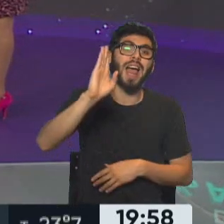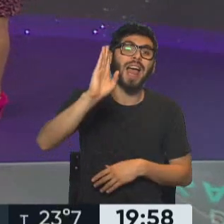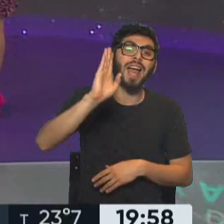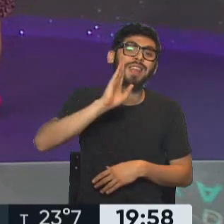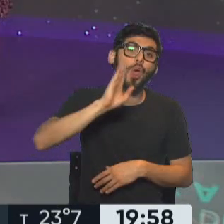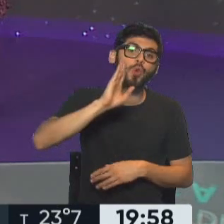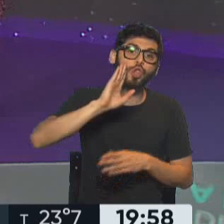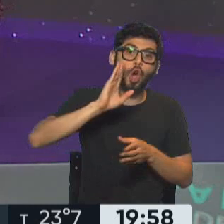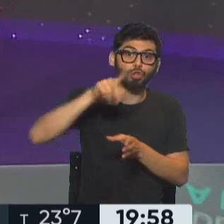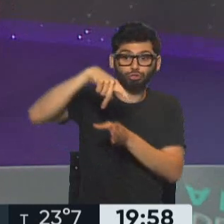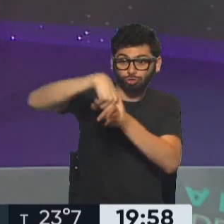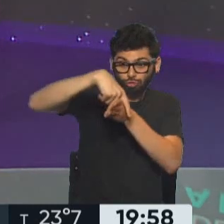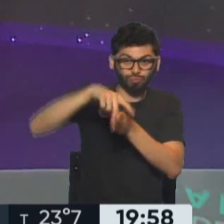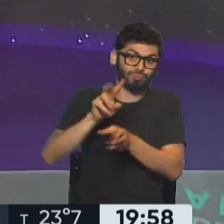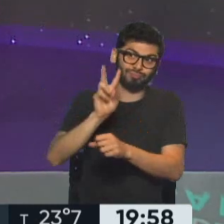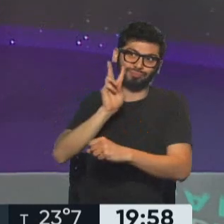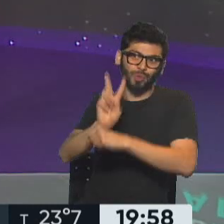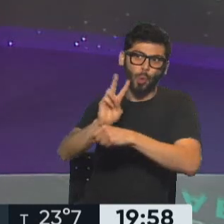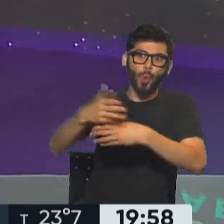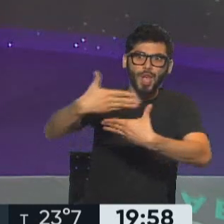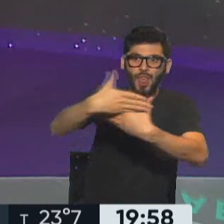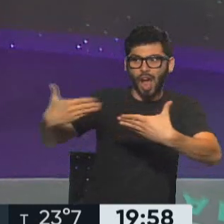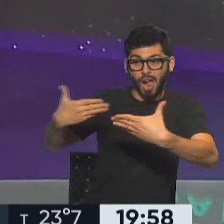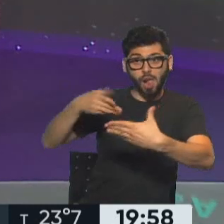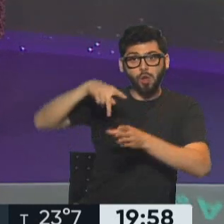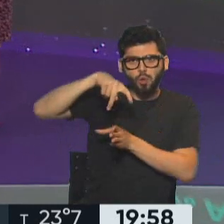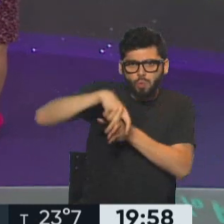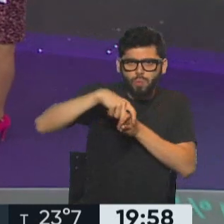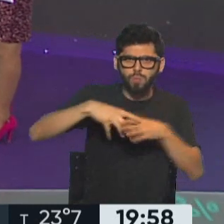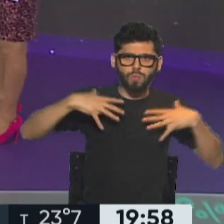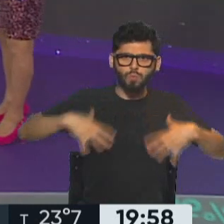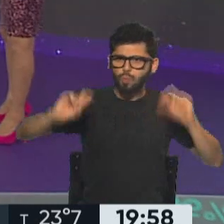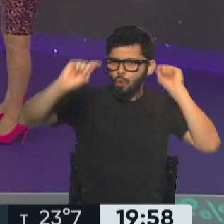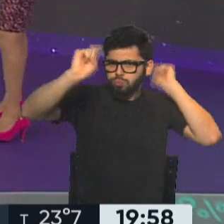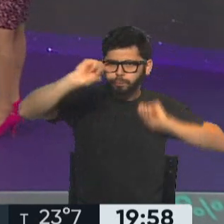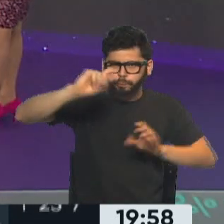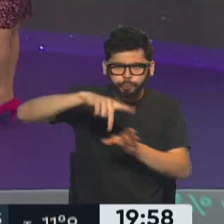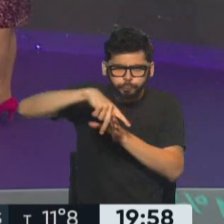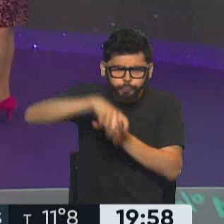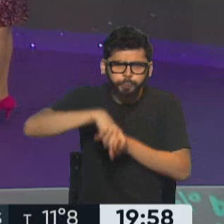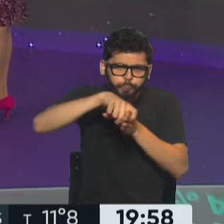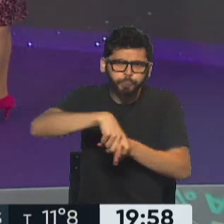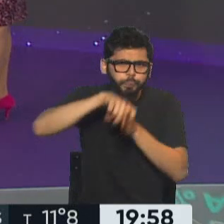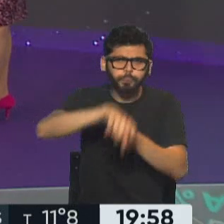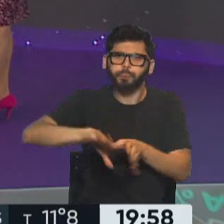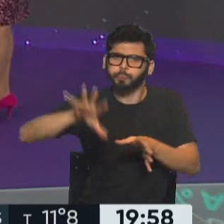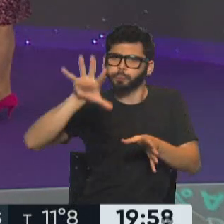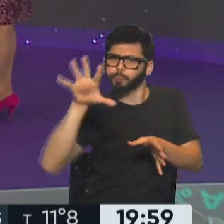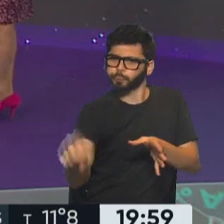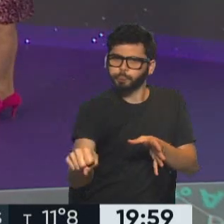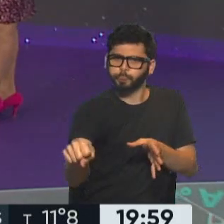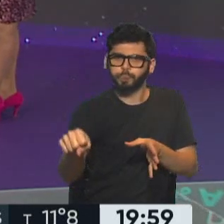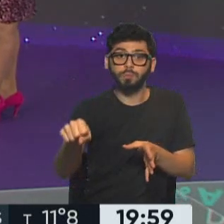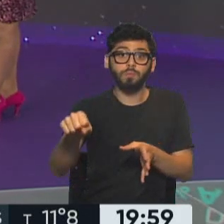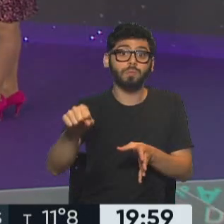el gorro texano y toda también la impronta del lugar, deteniendo. Estas imágenes son